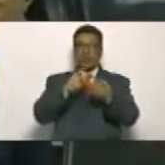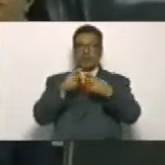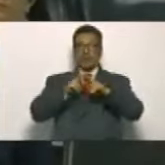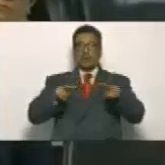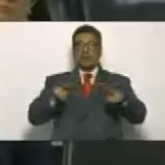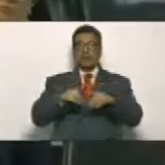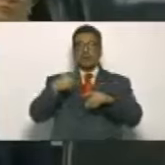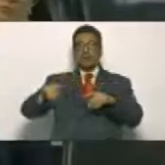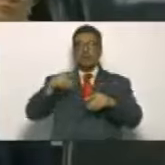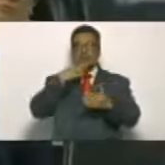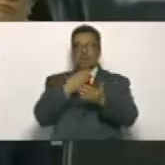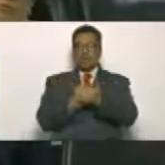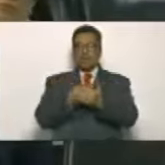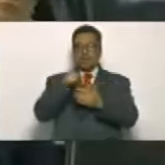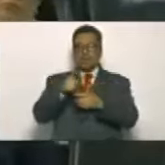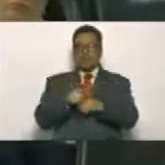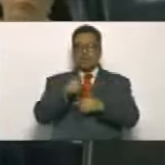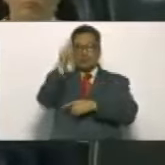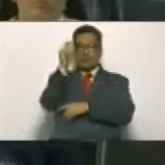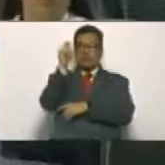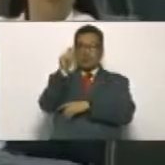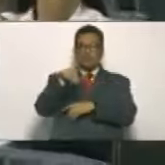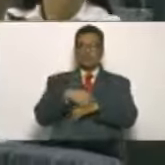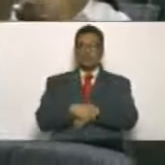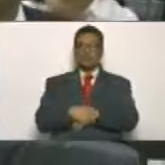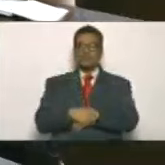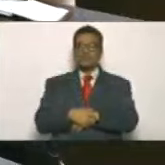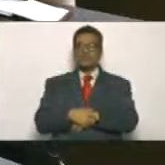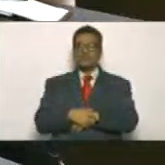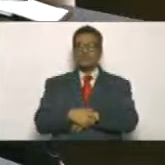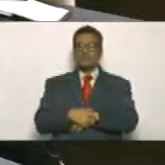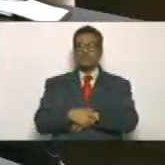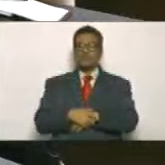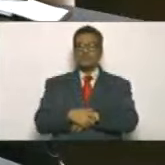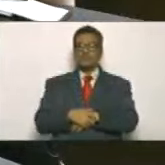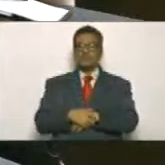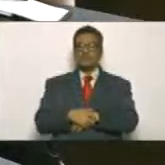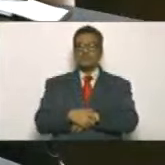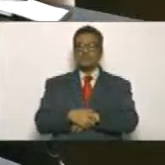la democracia. Muchas gracias, señores diputados.